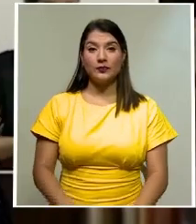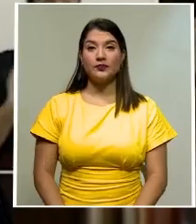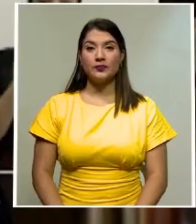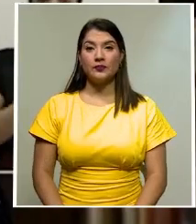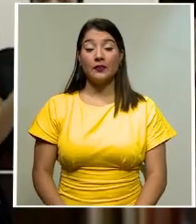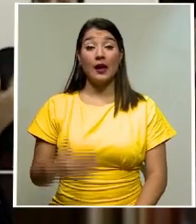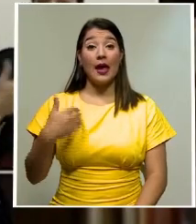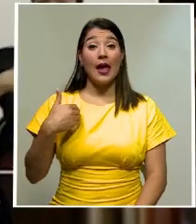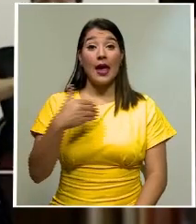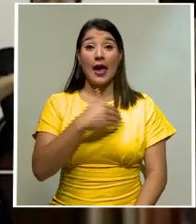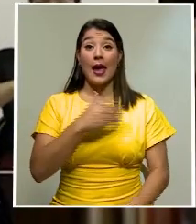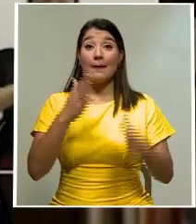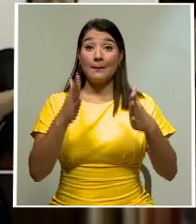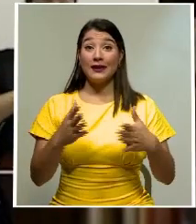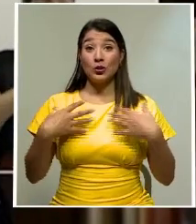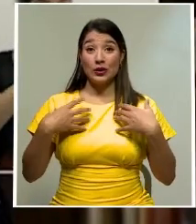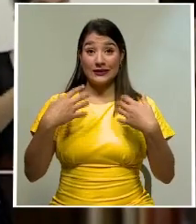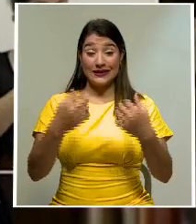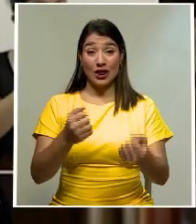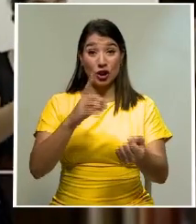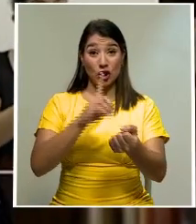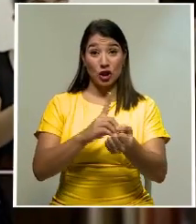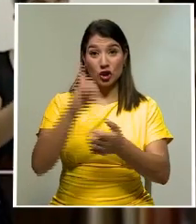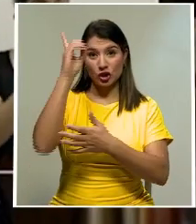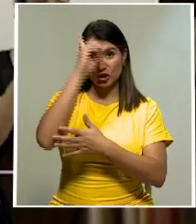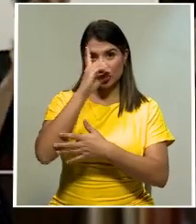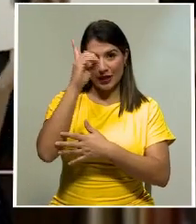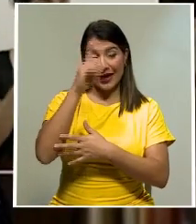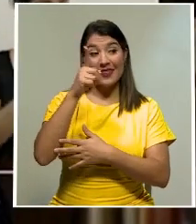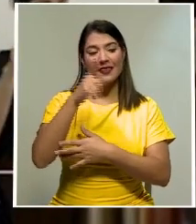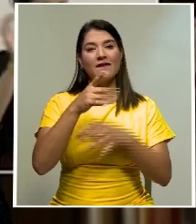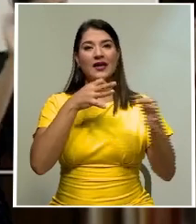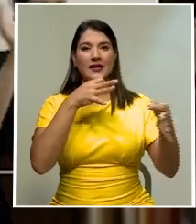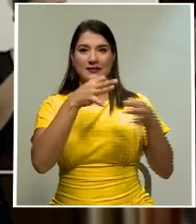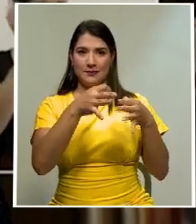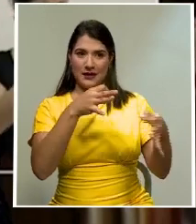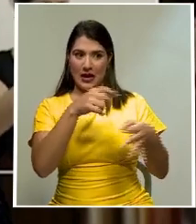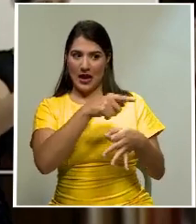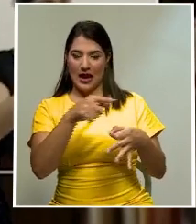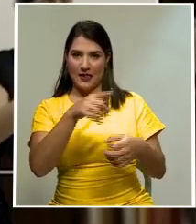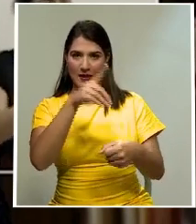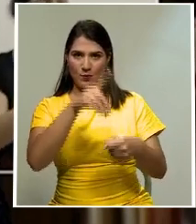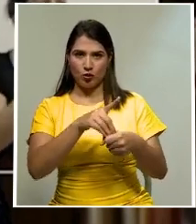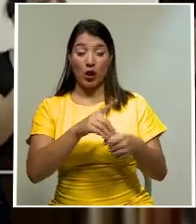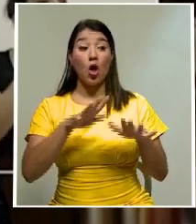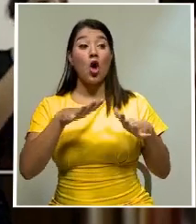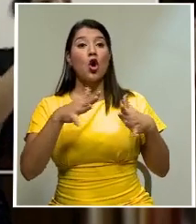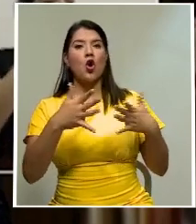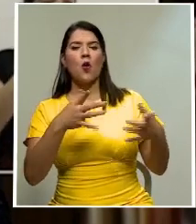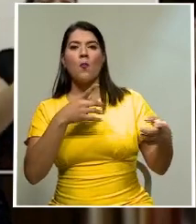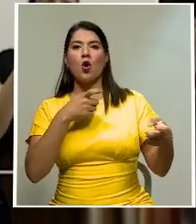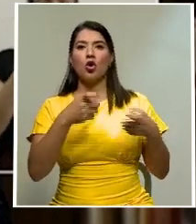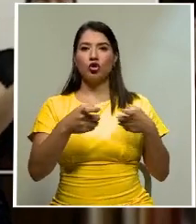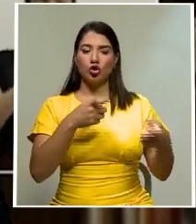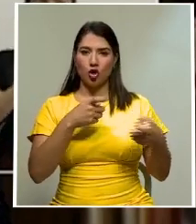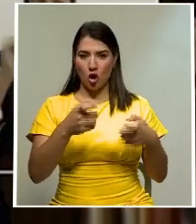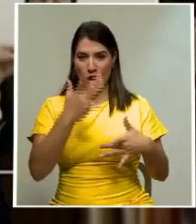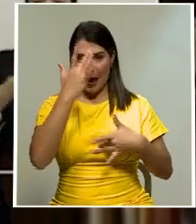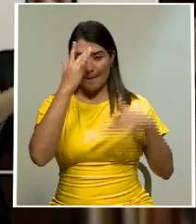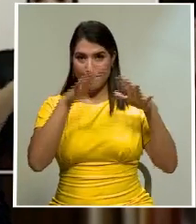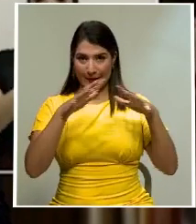El ministro de Salud, Daniel Salas, deberá rendir cuentas ante los legisladores por el manejo que se ha tenido sobre la pandemia